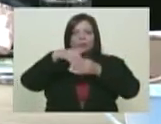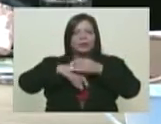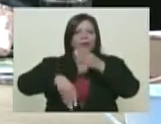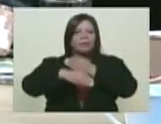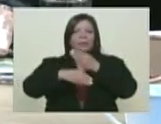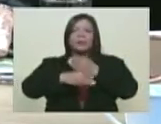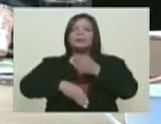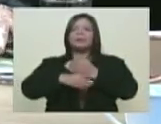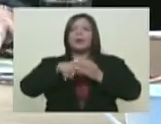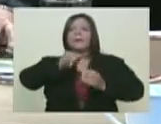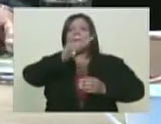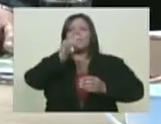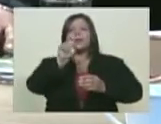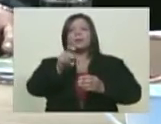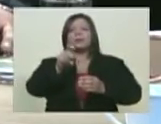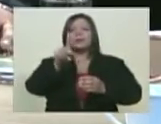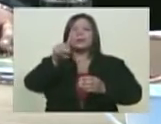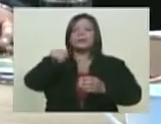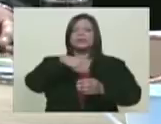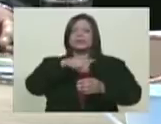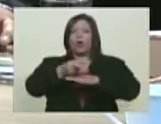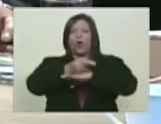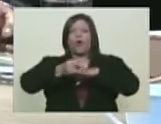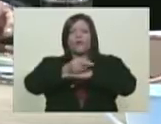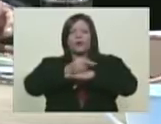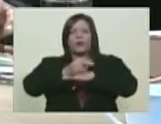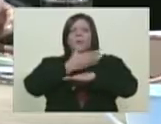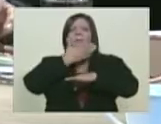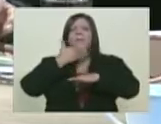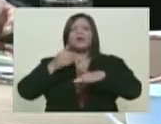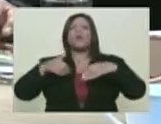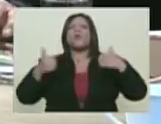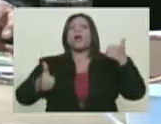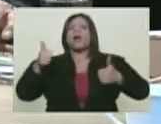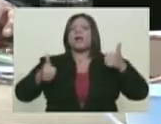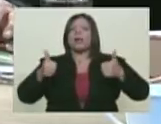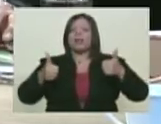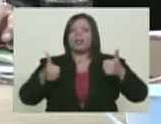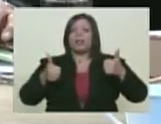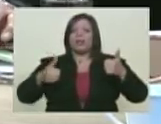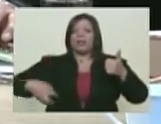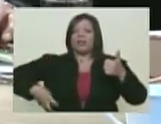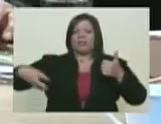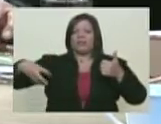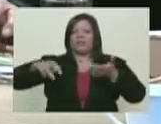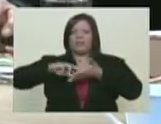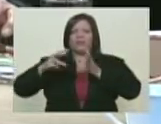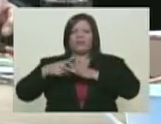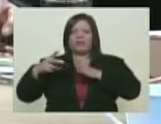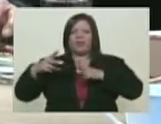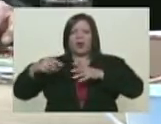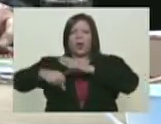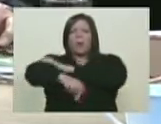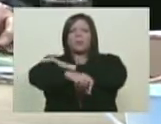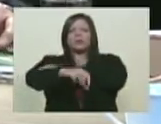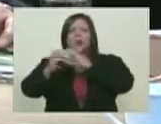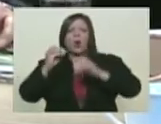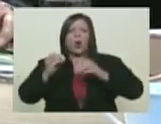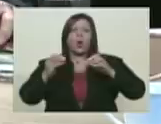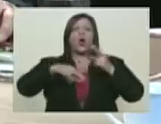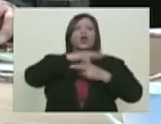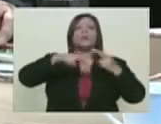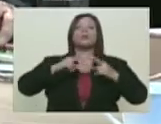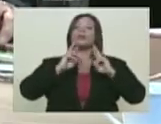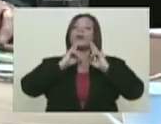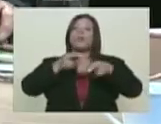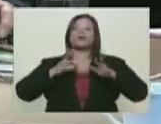que la gente se hizo la pregunta, ¿irían a gobernar estos mejor? ¿Los oligarcas iban a gobernar mejor? ¿Y qué dieron la